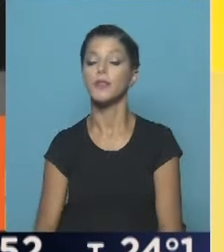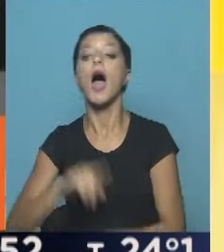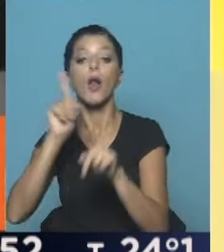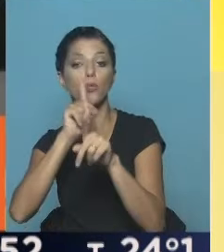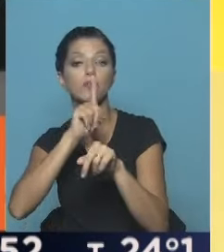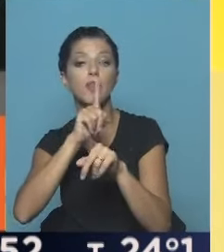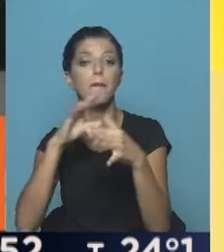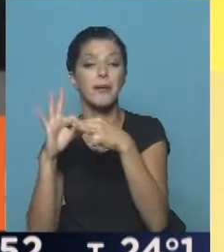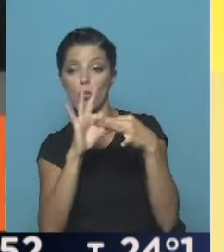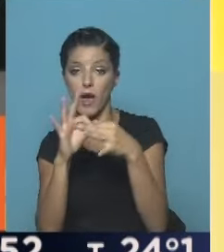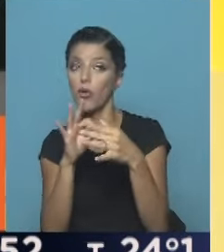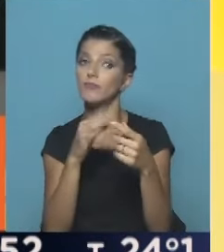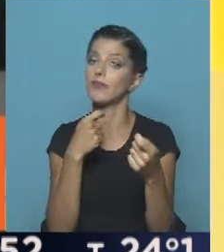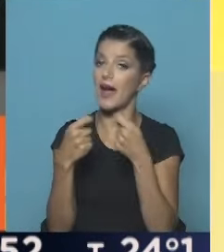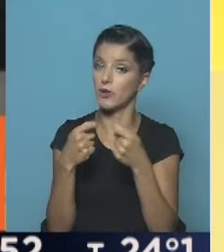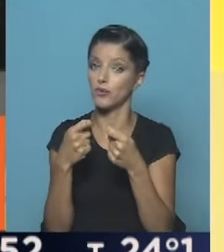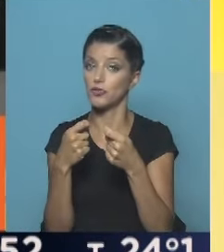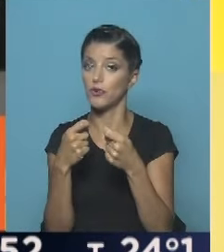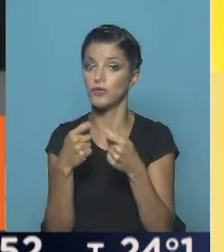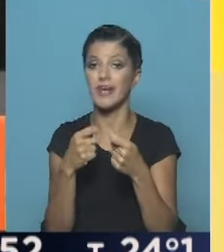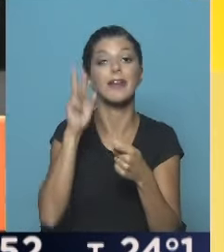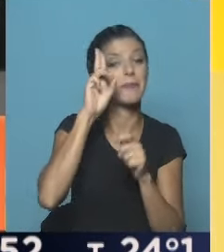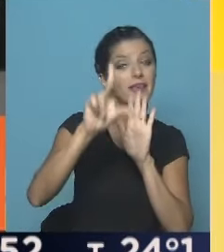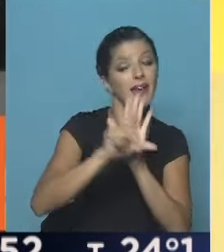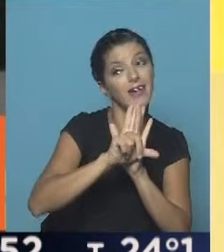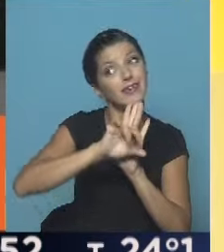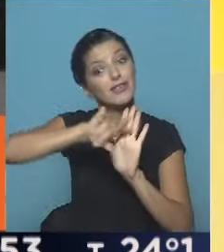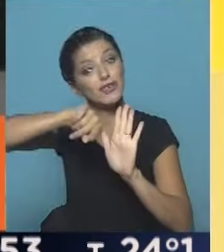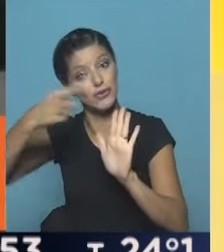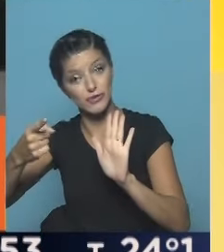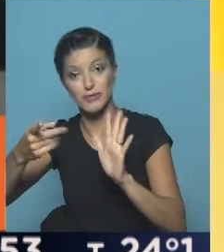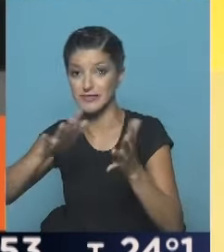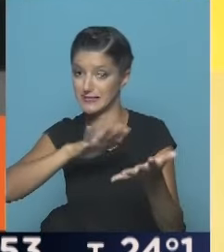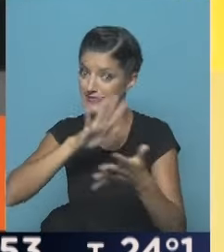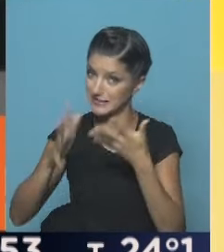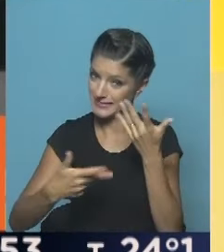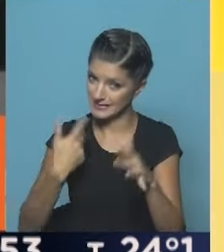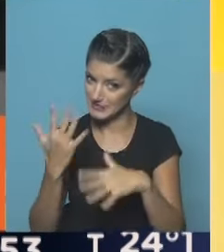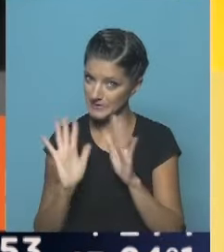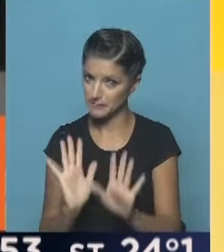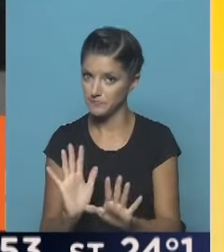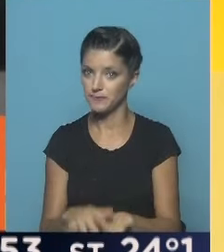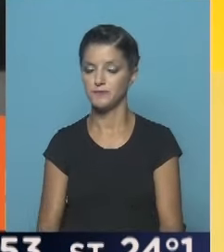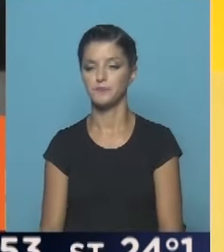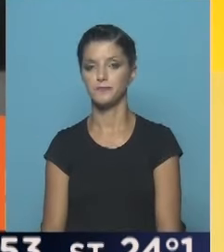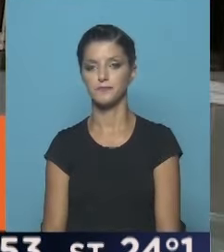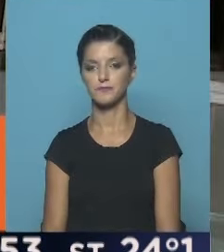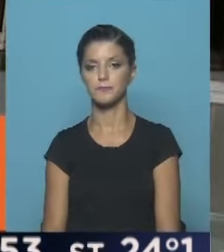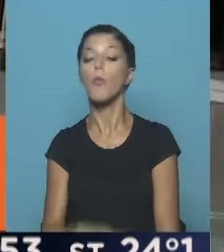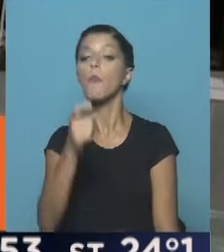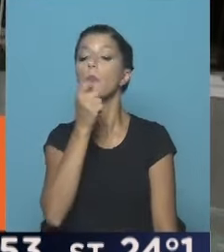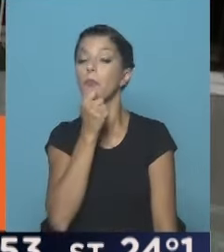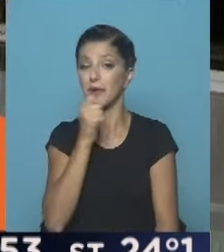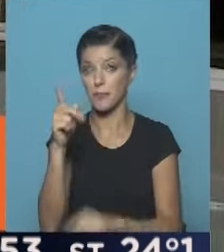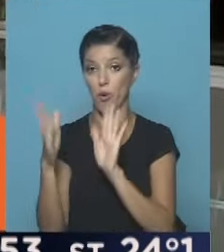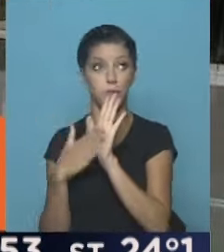comprometidos con negocios, bueno, lícitos si uno quiere, y otros no tan lícitos. Y como lo ha probado